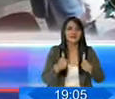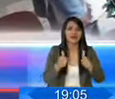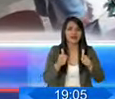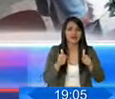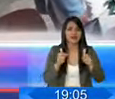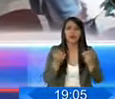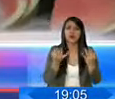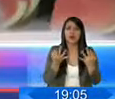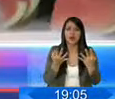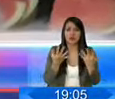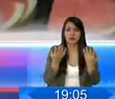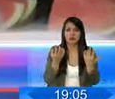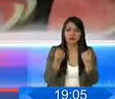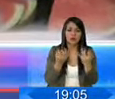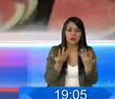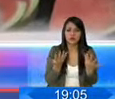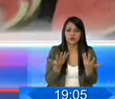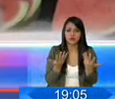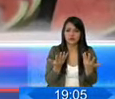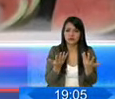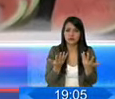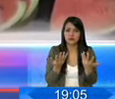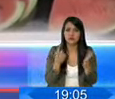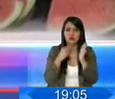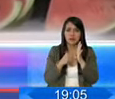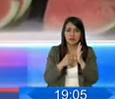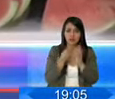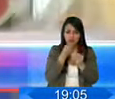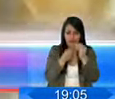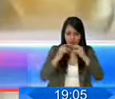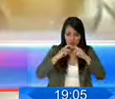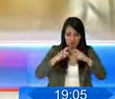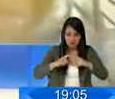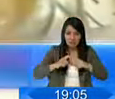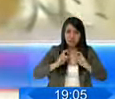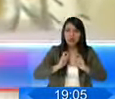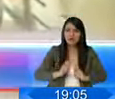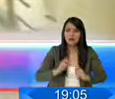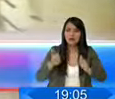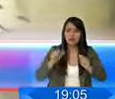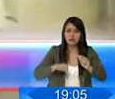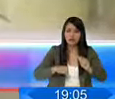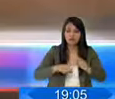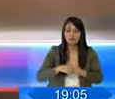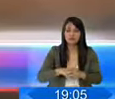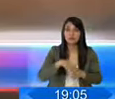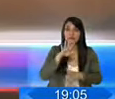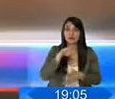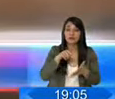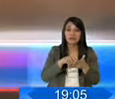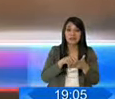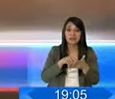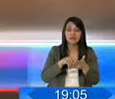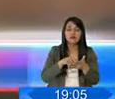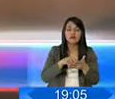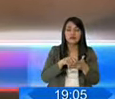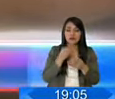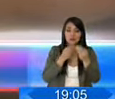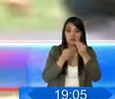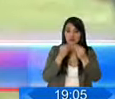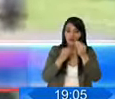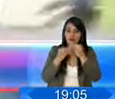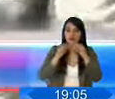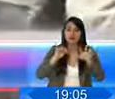los niveles a nivel microbiológico, ¿no? Solo el 6% de las 4.000 muestras estudiadas tendrían un